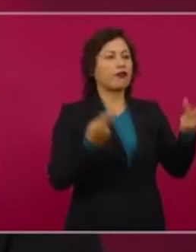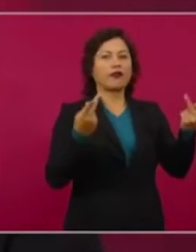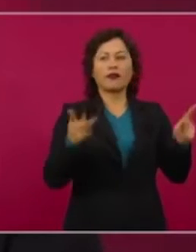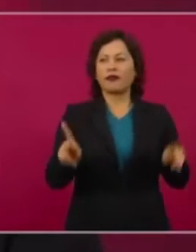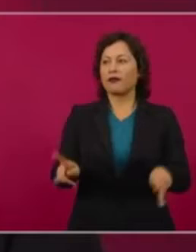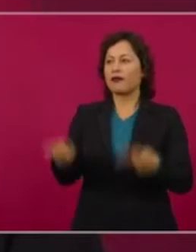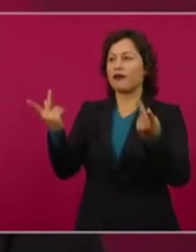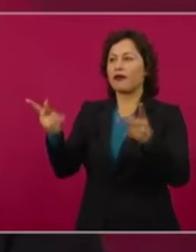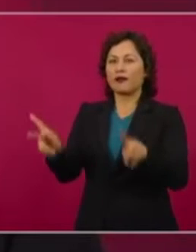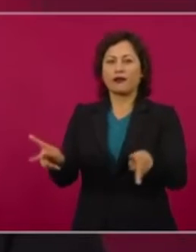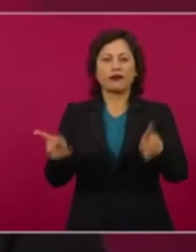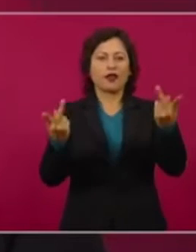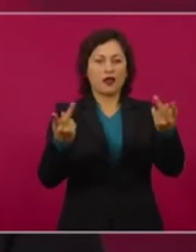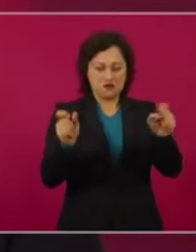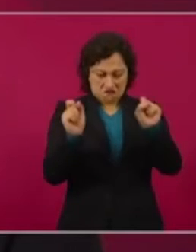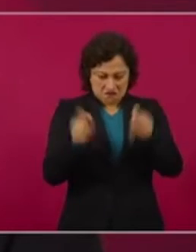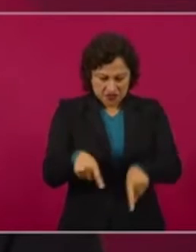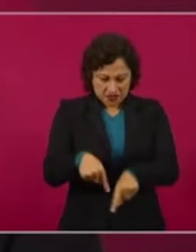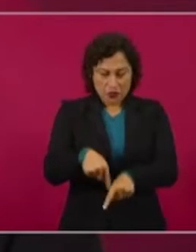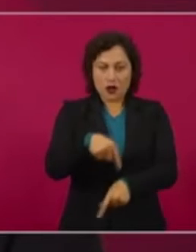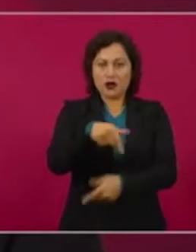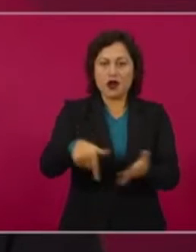bienes de la nación.